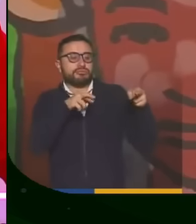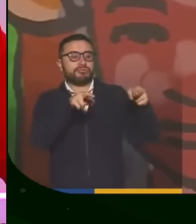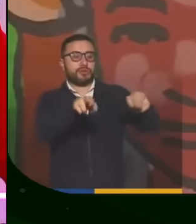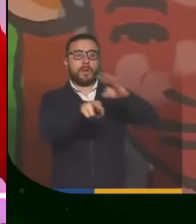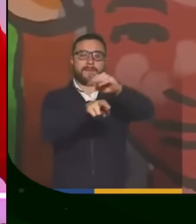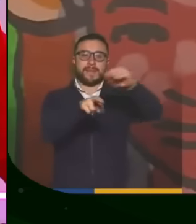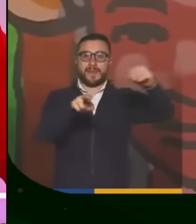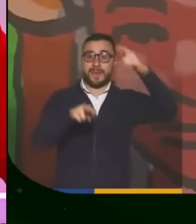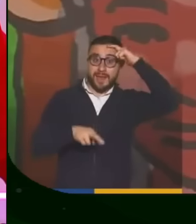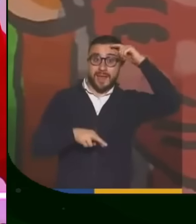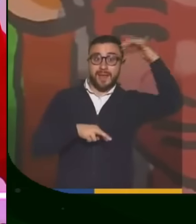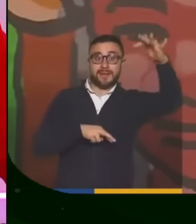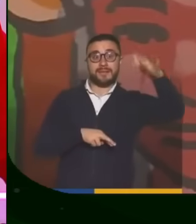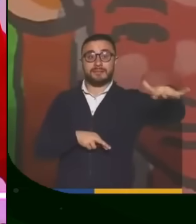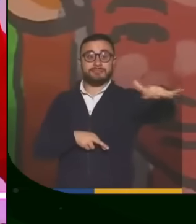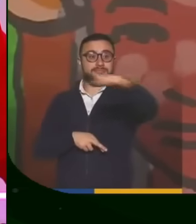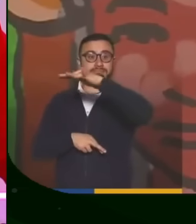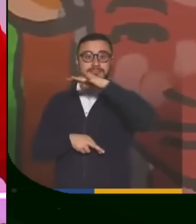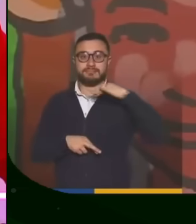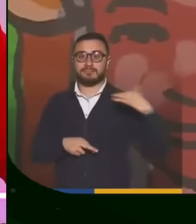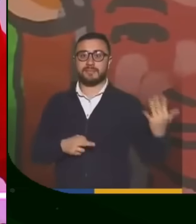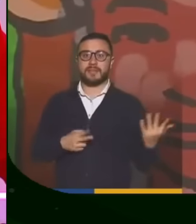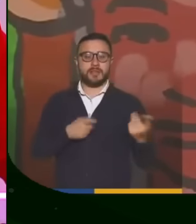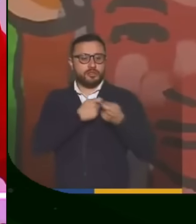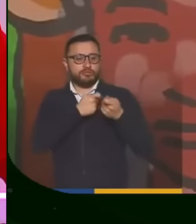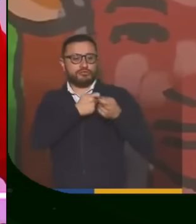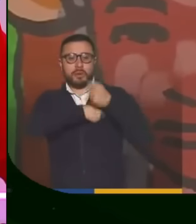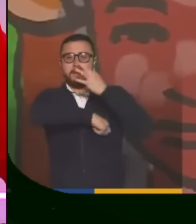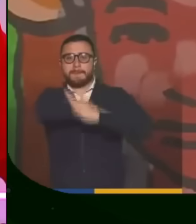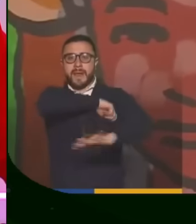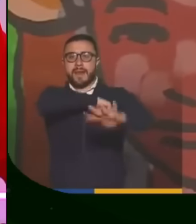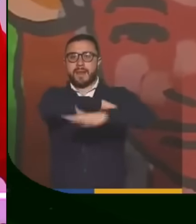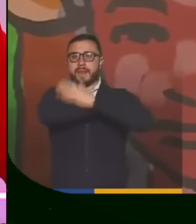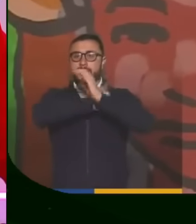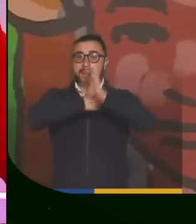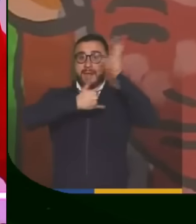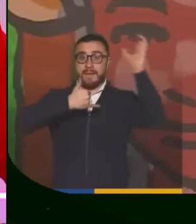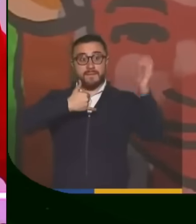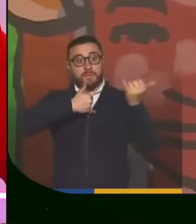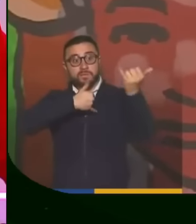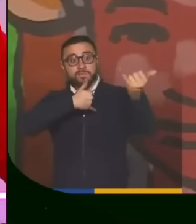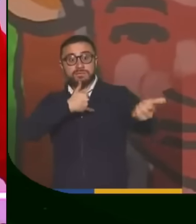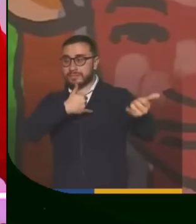de la ciudad de Cartagena, junto al mar Caribe que trajo